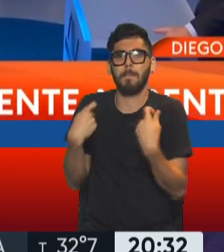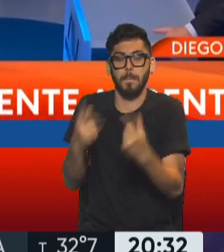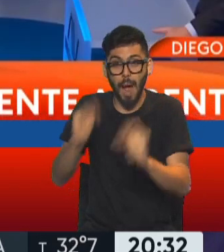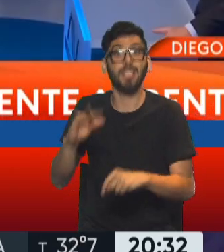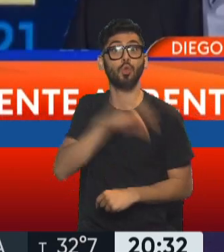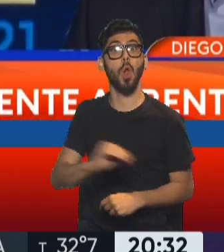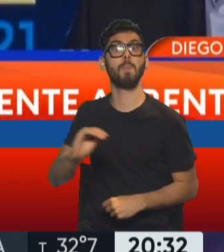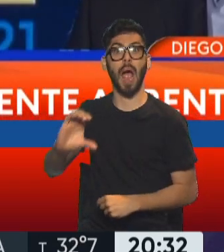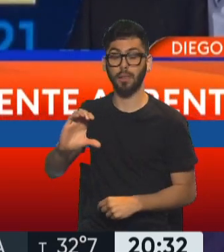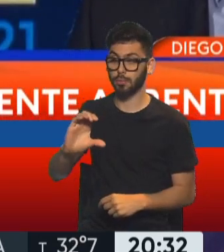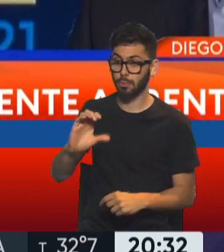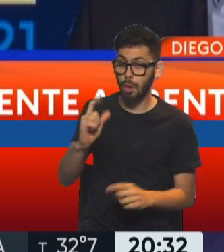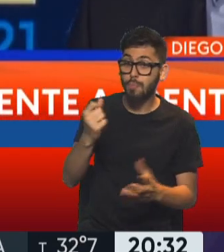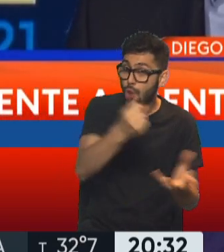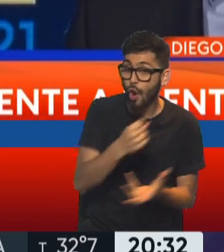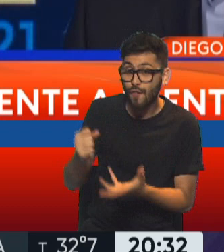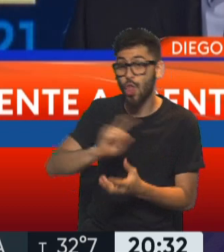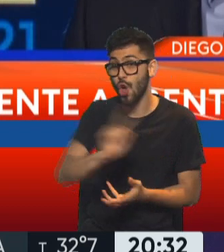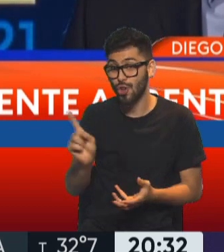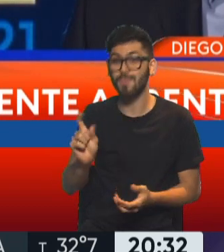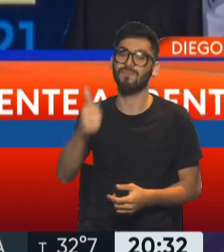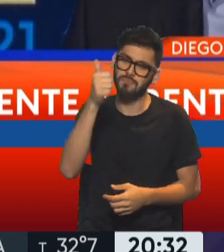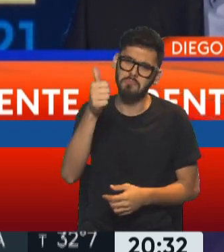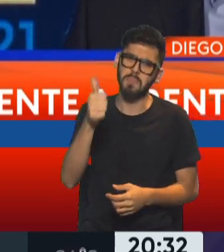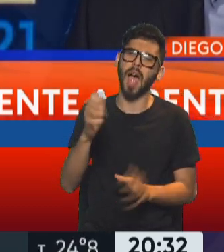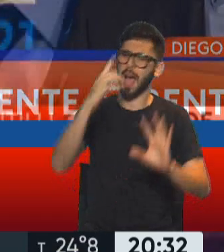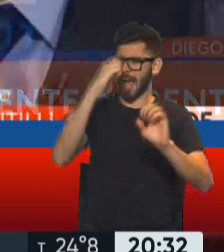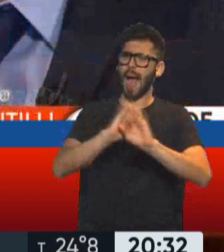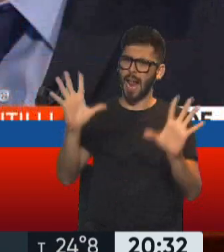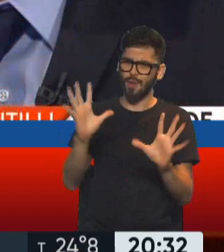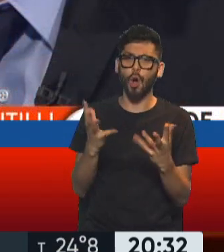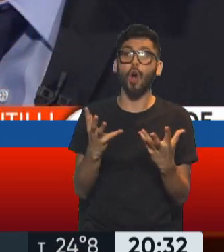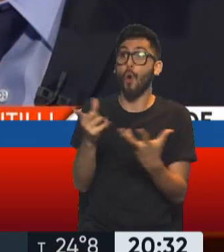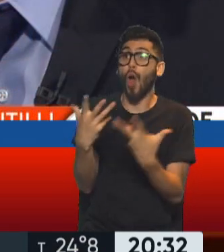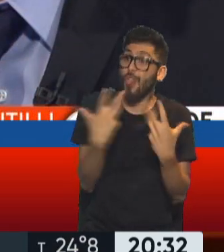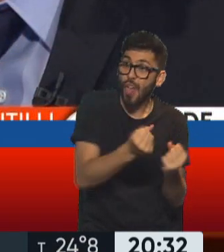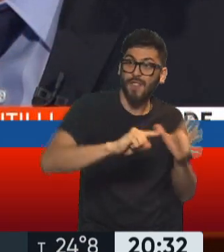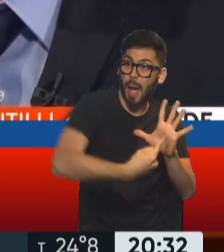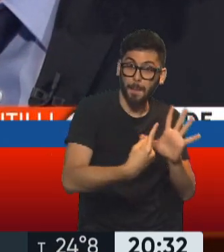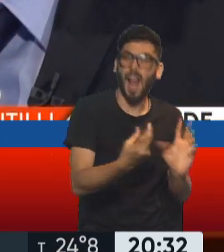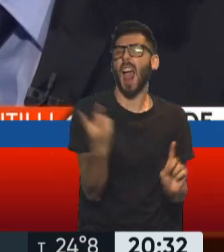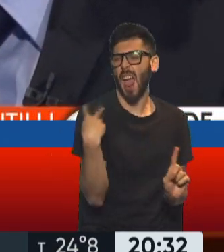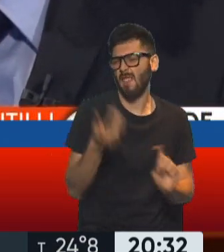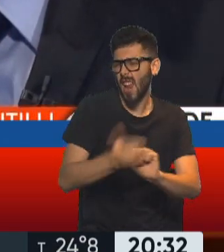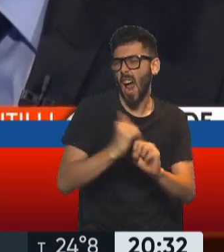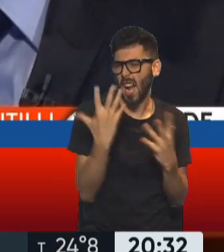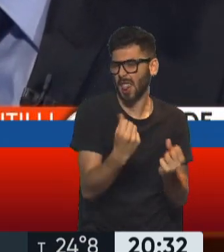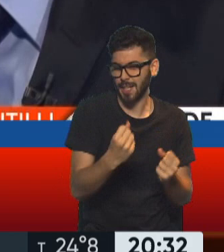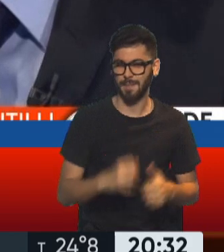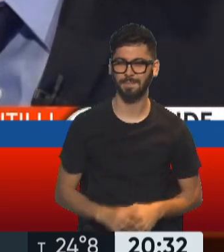salario. Pero sin fondos, me queda claro, una vez más, defendiendo los intereses de la ciudad de Buenos Aires y de tu jefe Larreta.